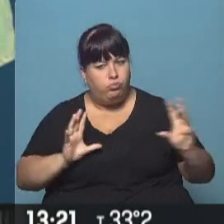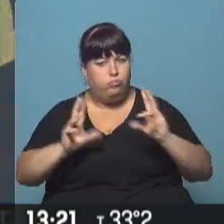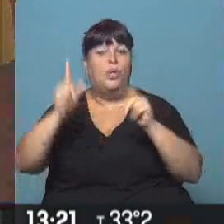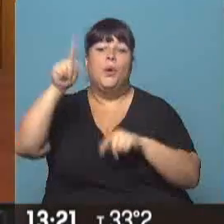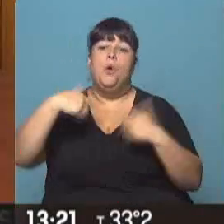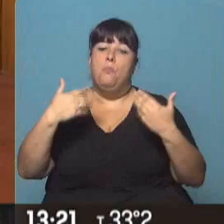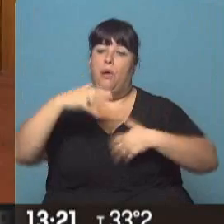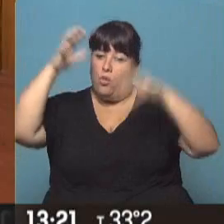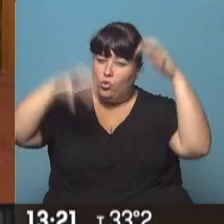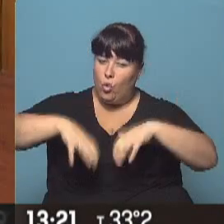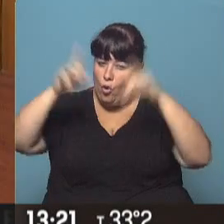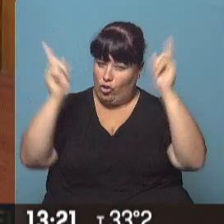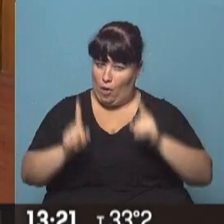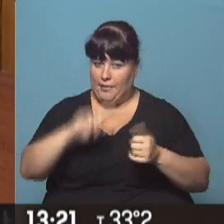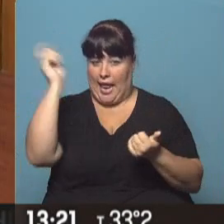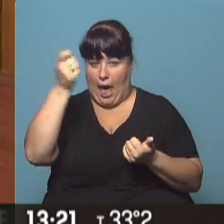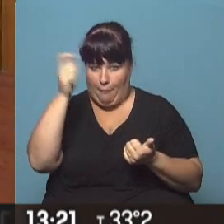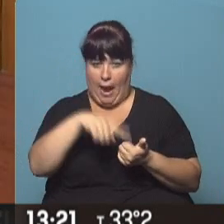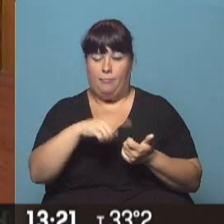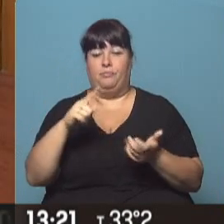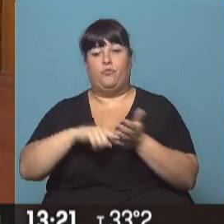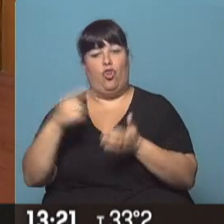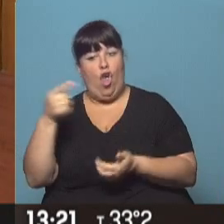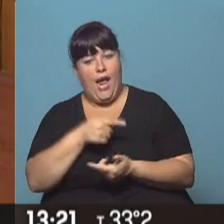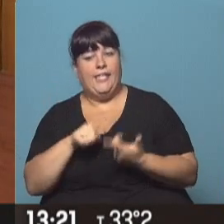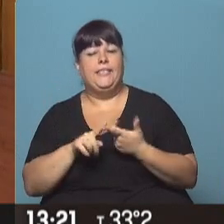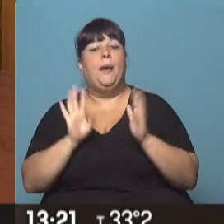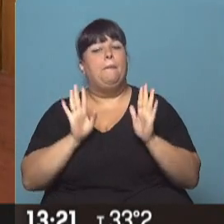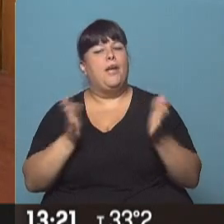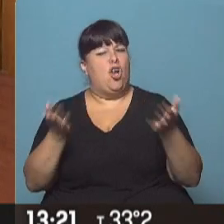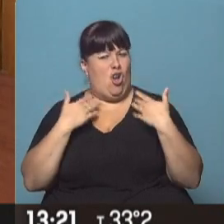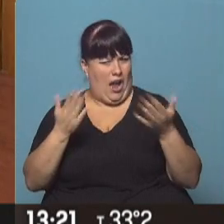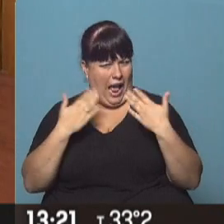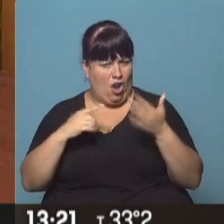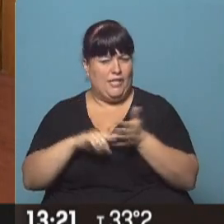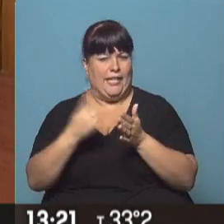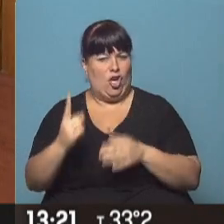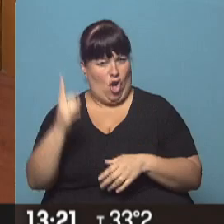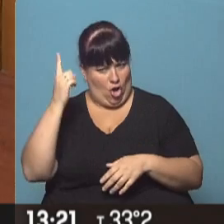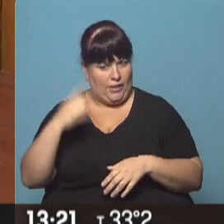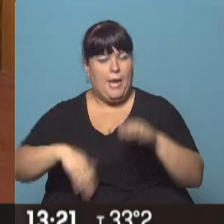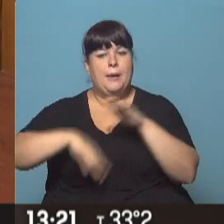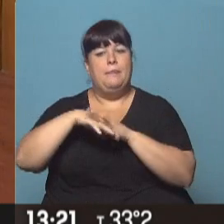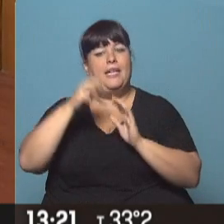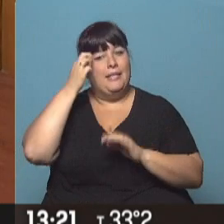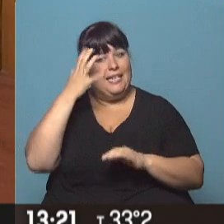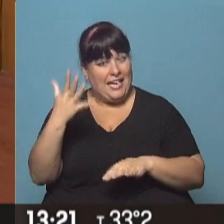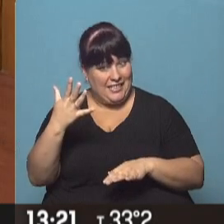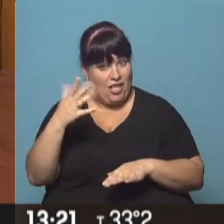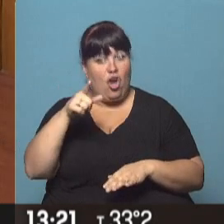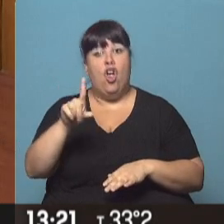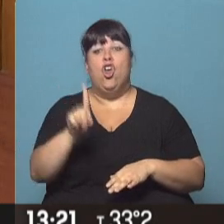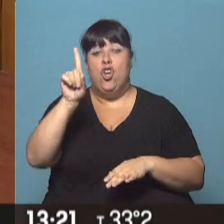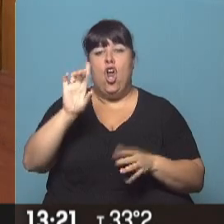la posibilidad de chaparrones y algunas tormentas en la pampa oeste de Buenos Aires, pero con calor intenso en el centro y norte, máximas de 35 grados. Y aquí en el